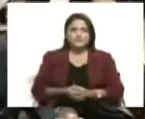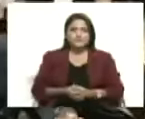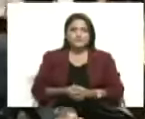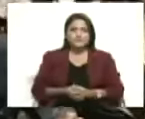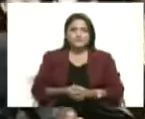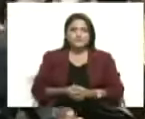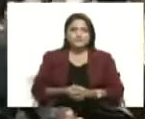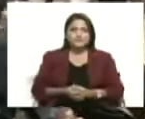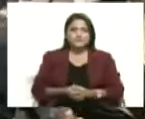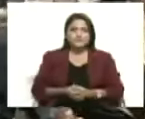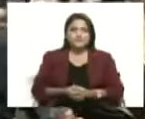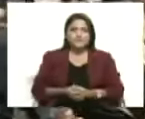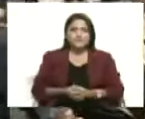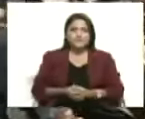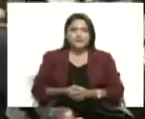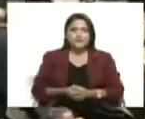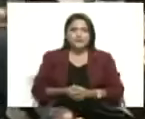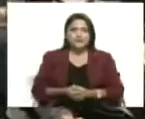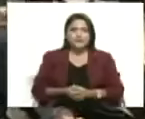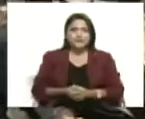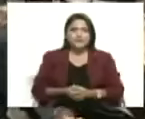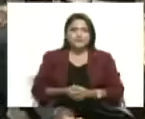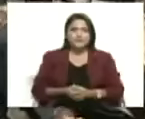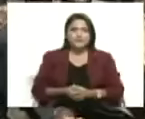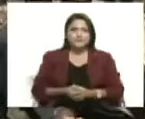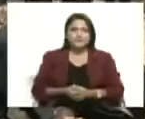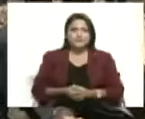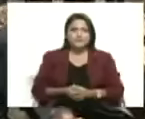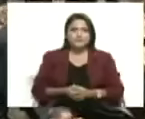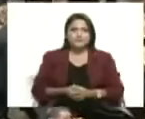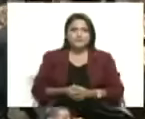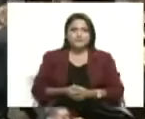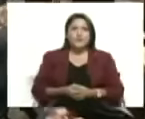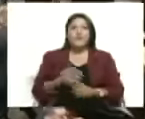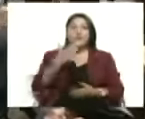bloque parlamentario de la patria, hizo esta propuesta, la cual fue